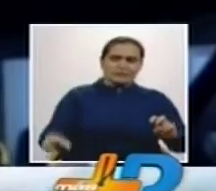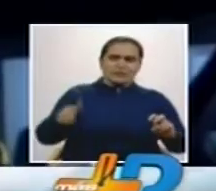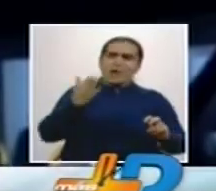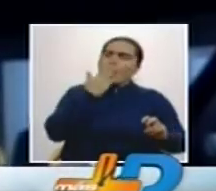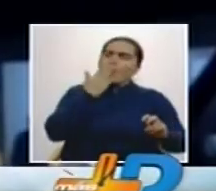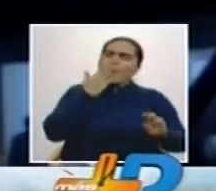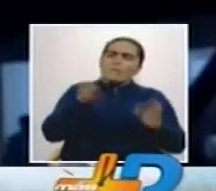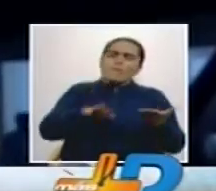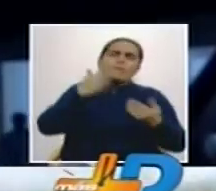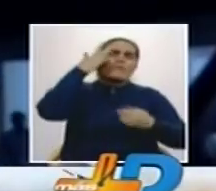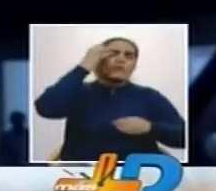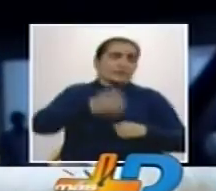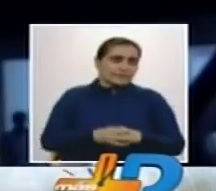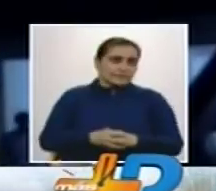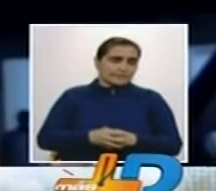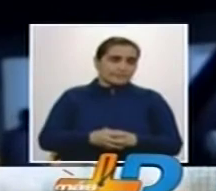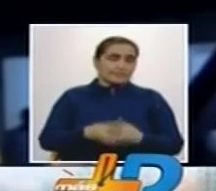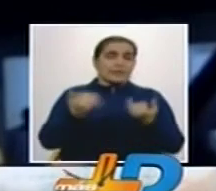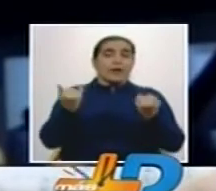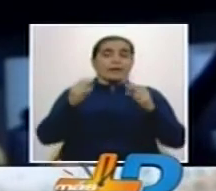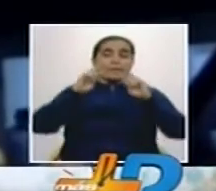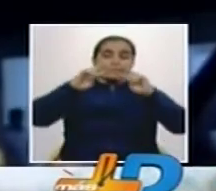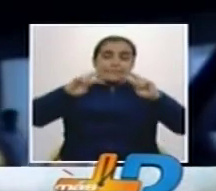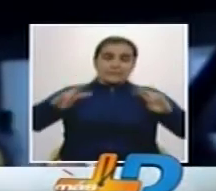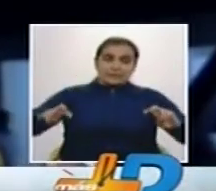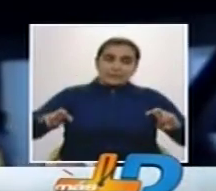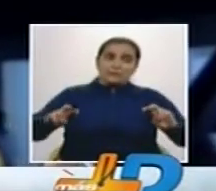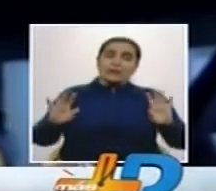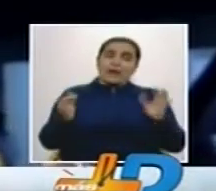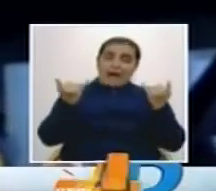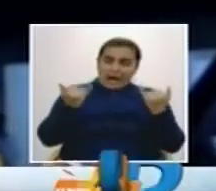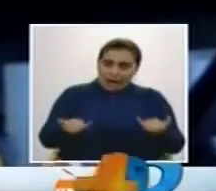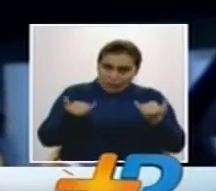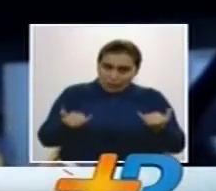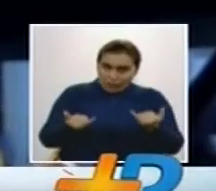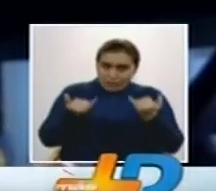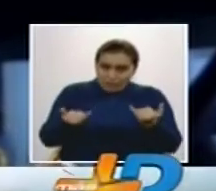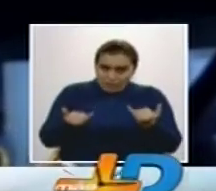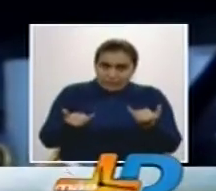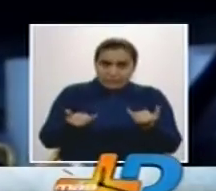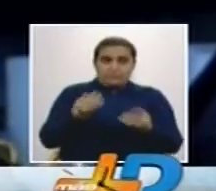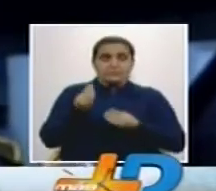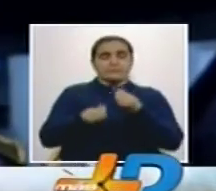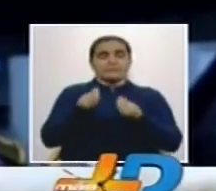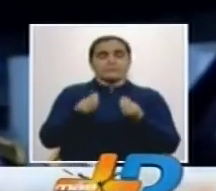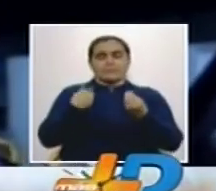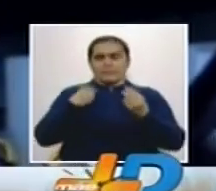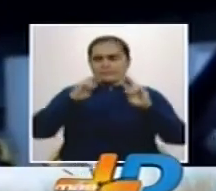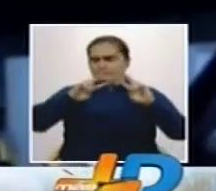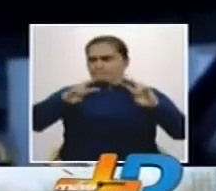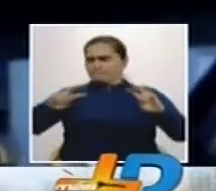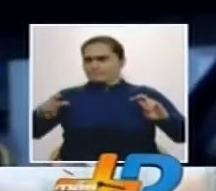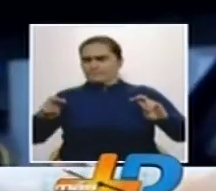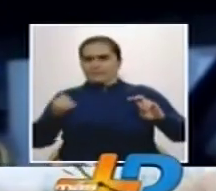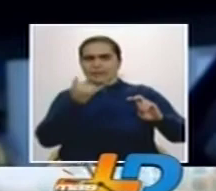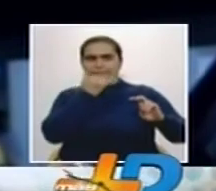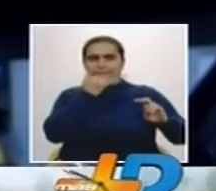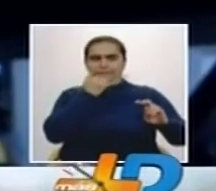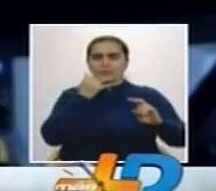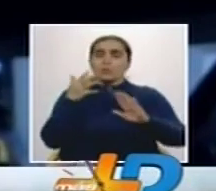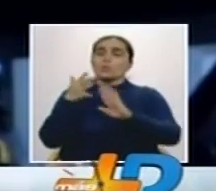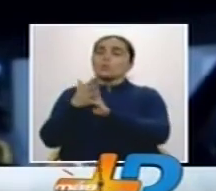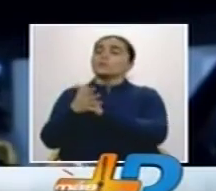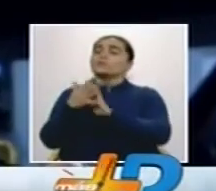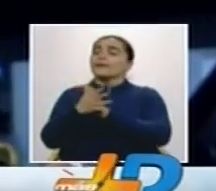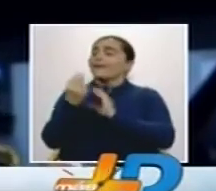Se tiene que indagar y se tiene que investigar y en este momento se está gestionando para que se produzca lo más